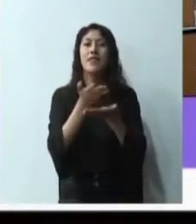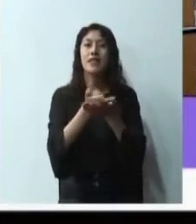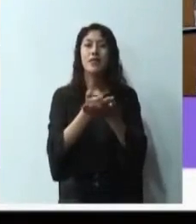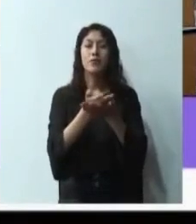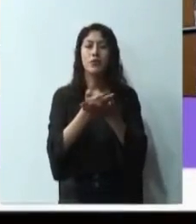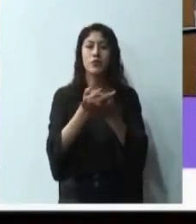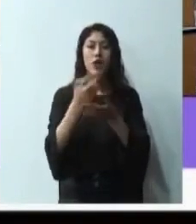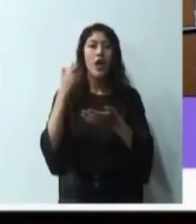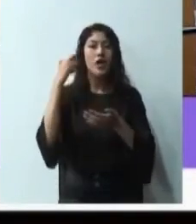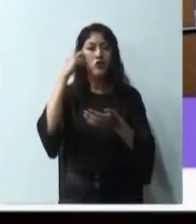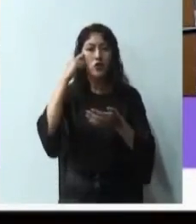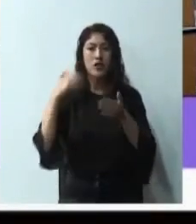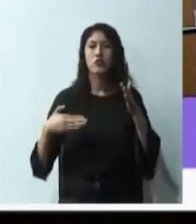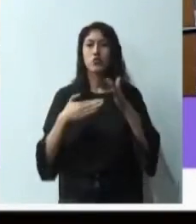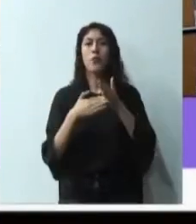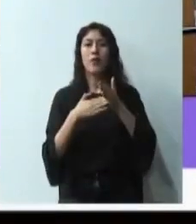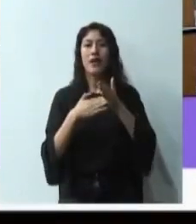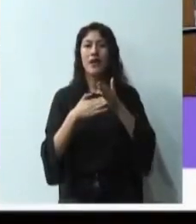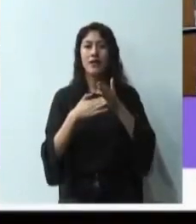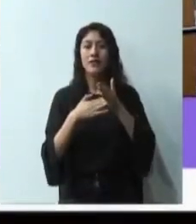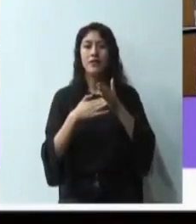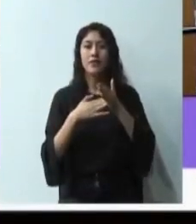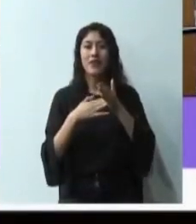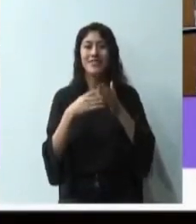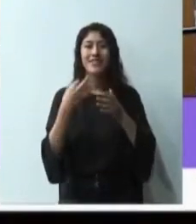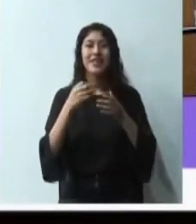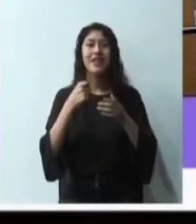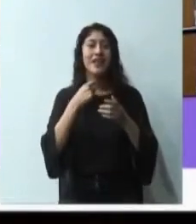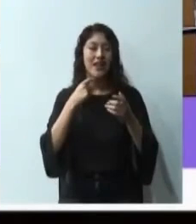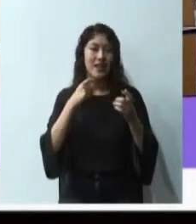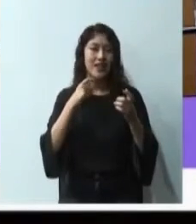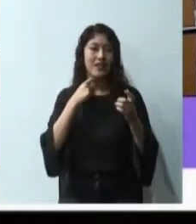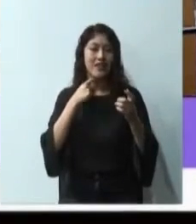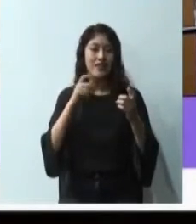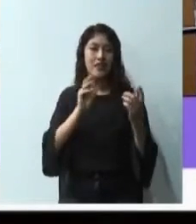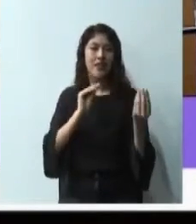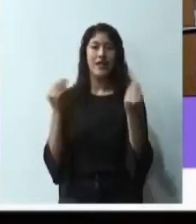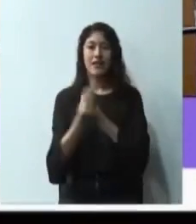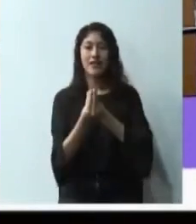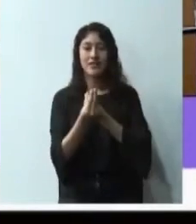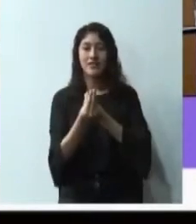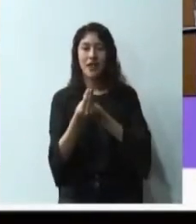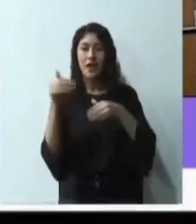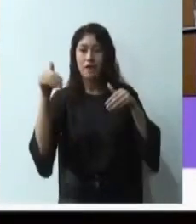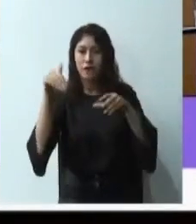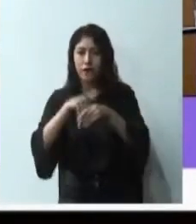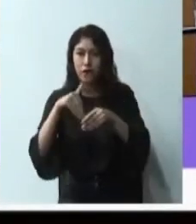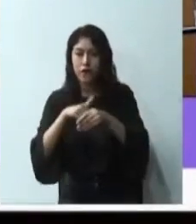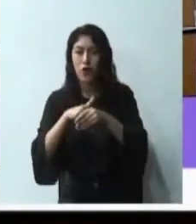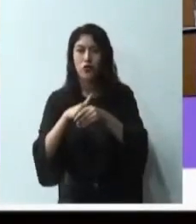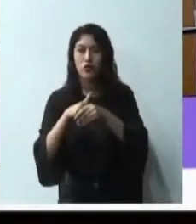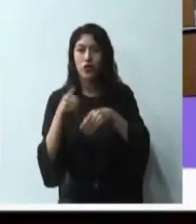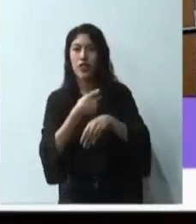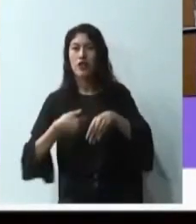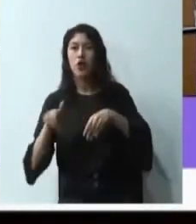Corte Suprema que ordena restituir a la ciudad los fondos de coparticipación que el Gobierno